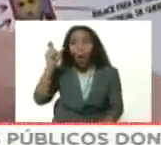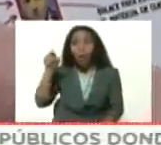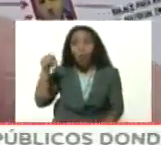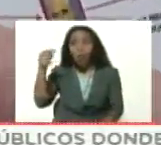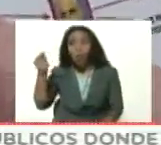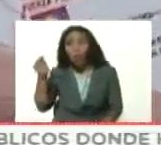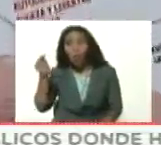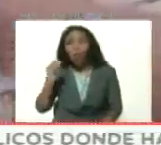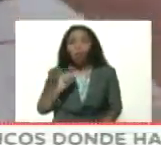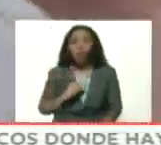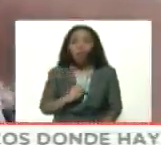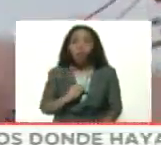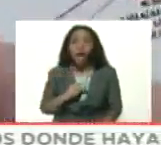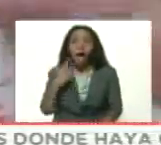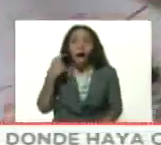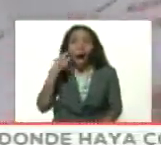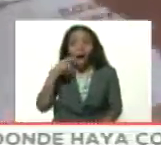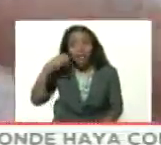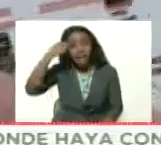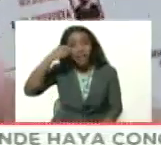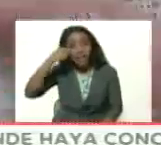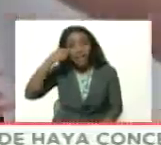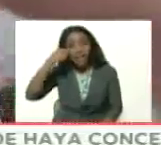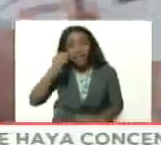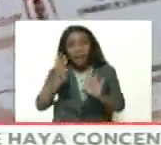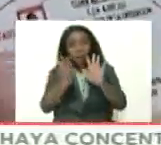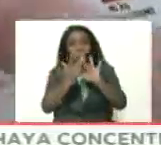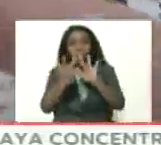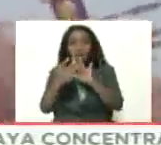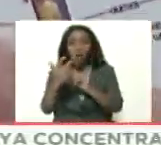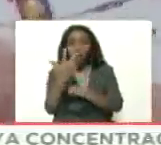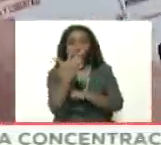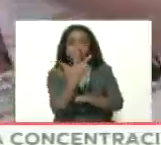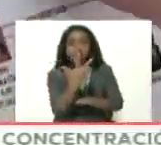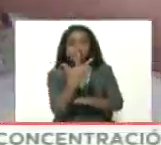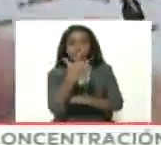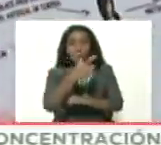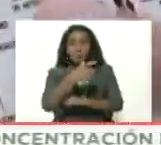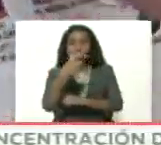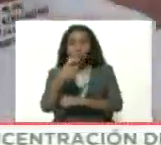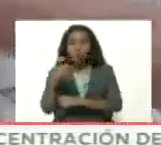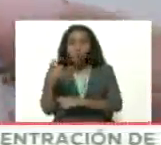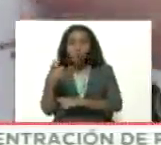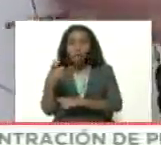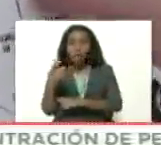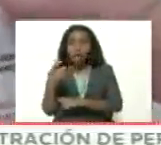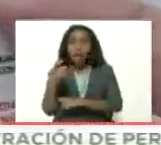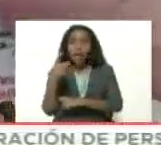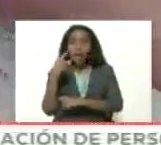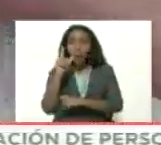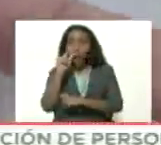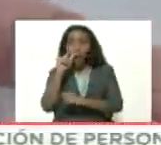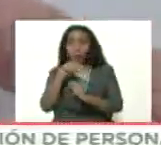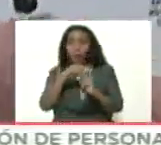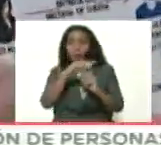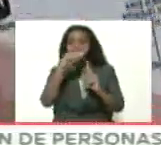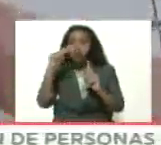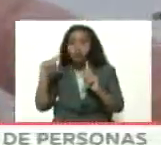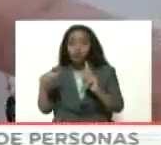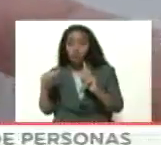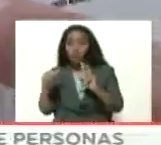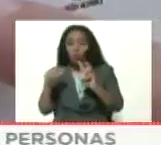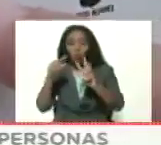Tenemos las grabaciones del enlace entre estos tres criminales y Cliver Alcalá Cordones. Sabemos quién